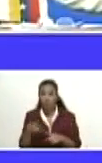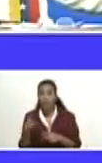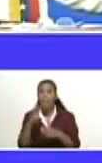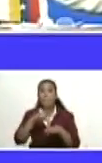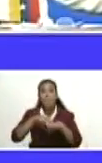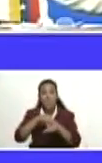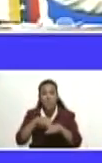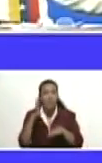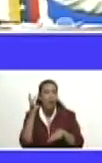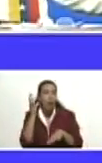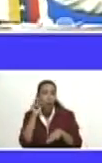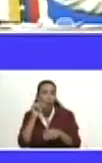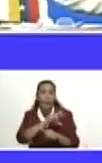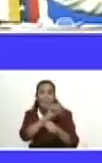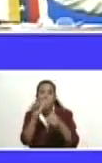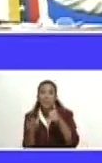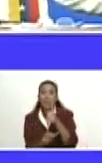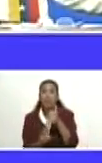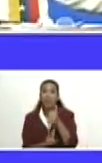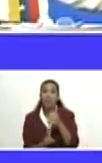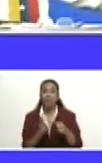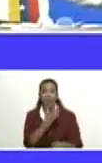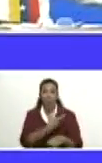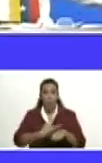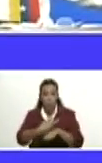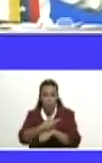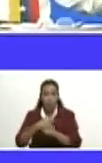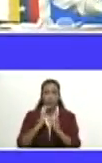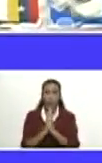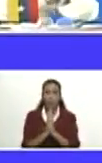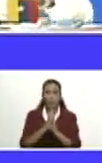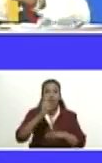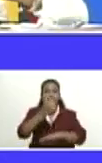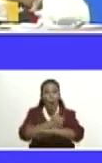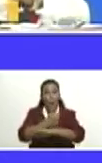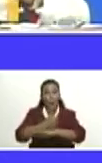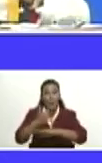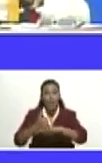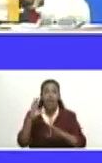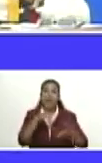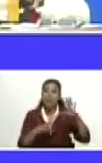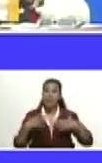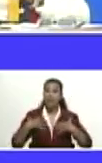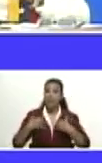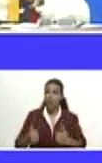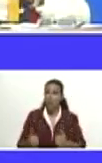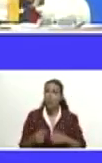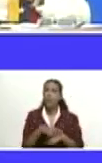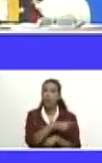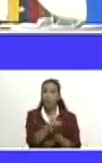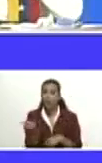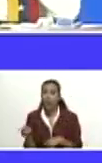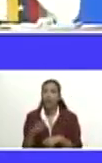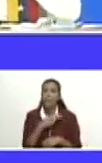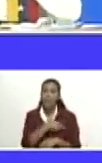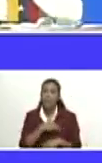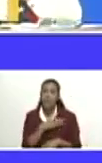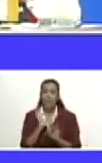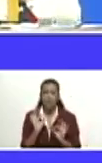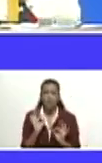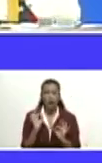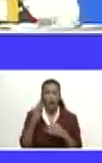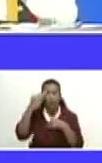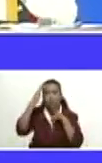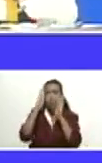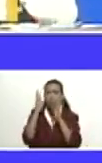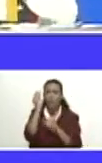ministras, vicepresidenta de gobierno, rector de la Universidad de las Ciencias de la Salud. Me quedé pensando